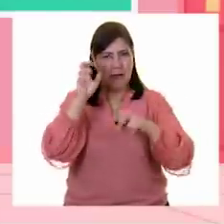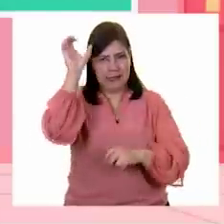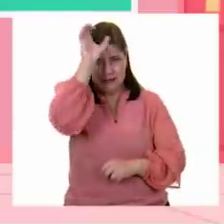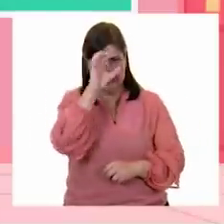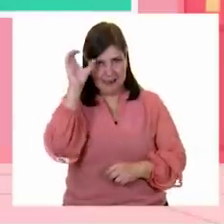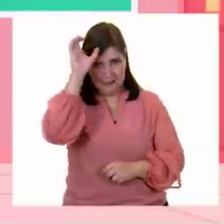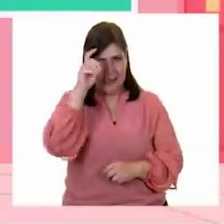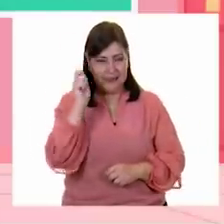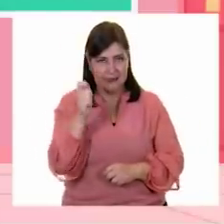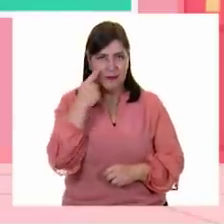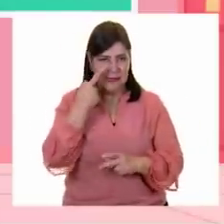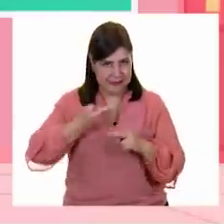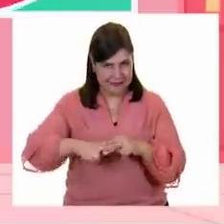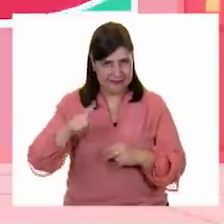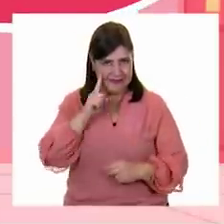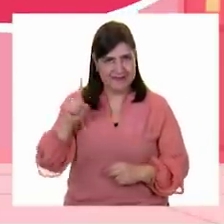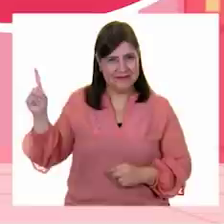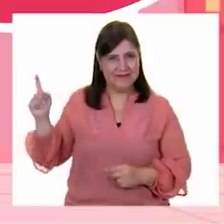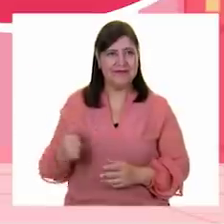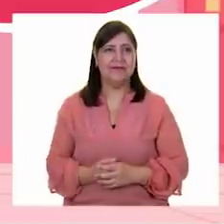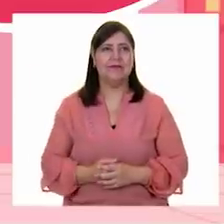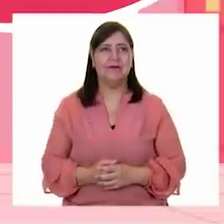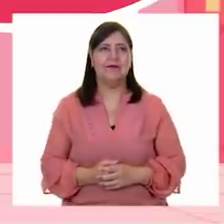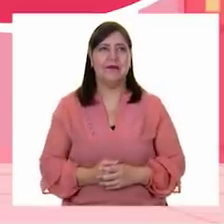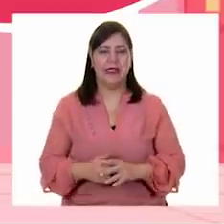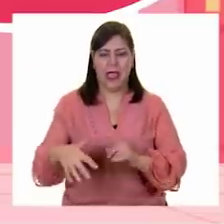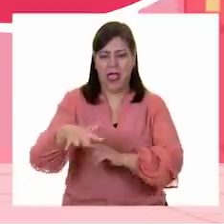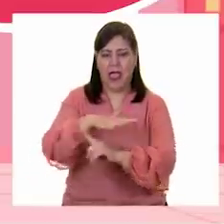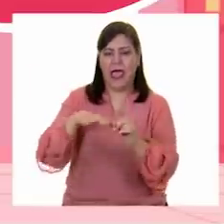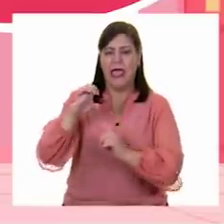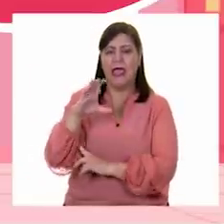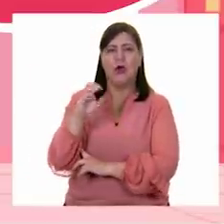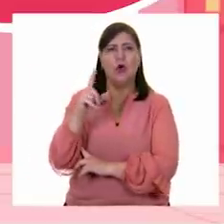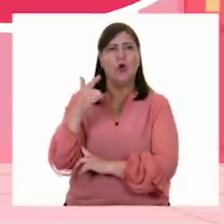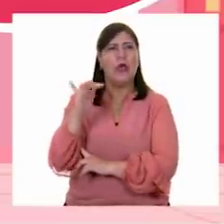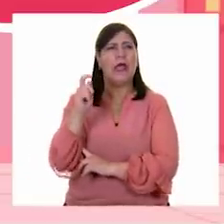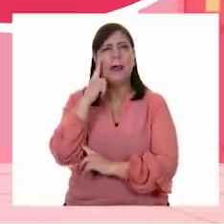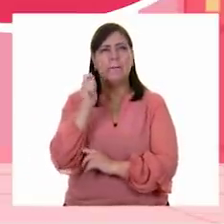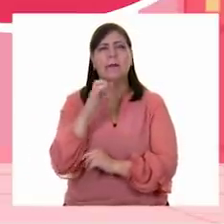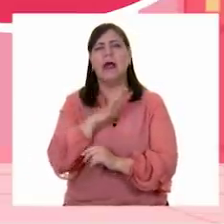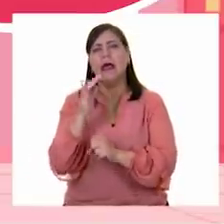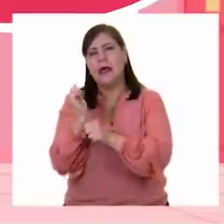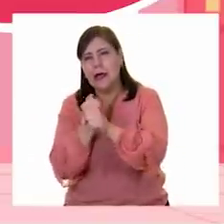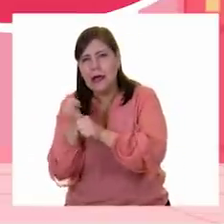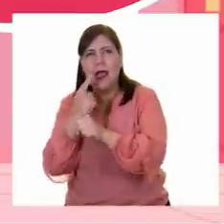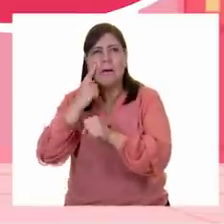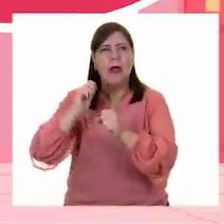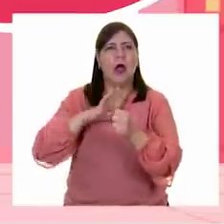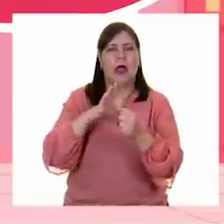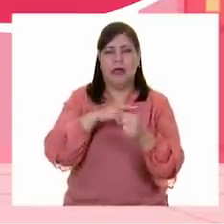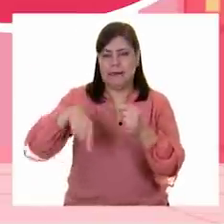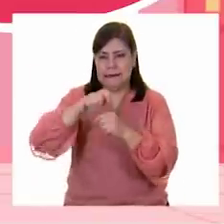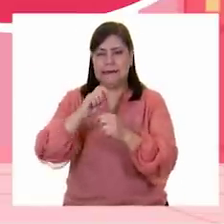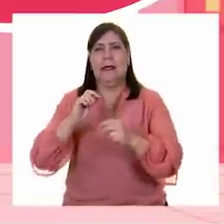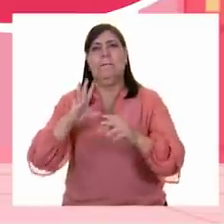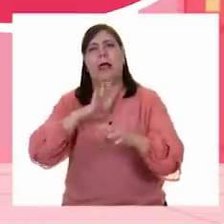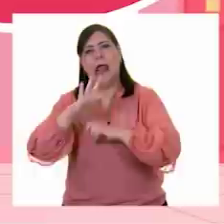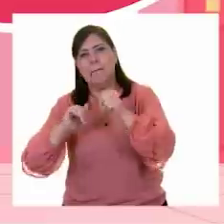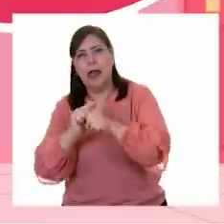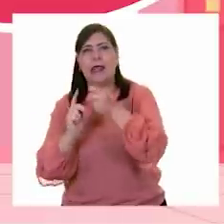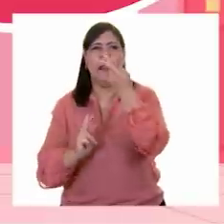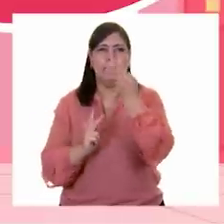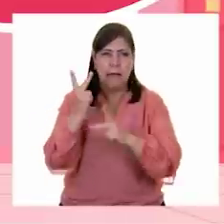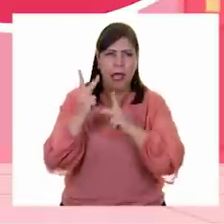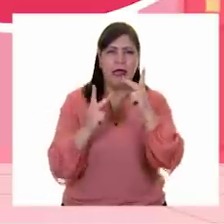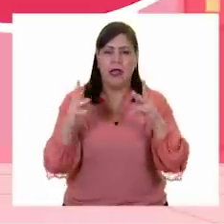ciencias. ¡Iniciemos! La ecología estudia las relaciones de los seres vivos entre sí y con su...